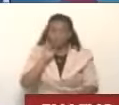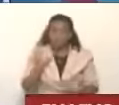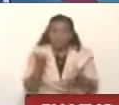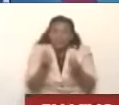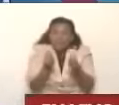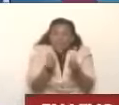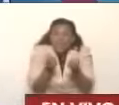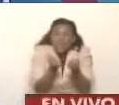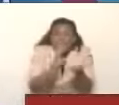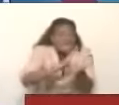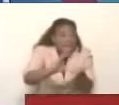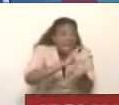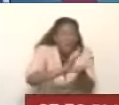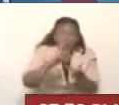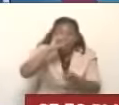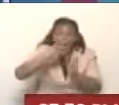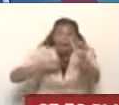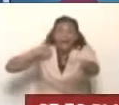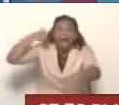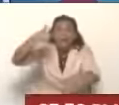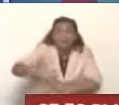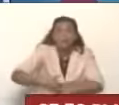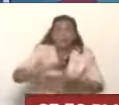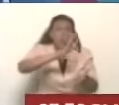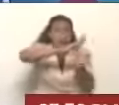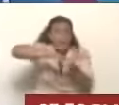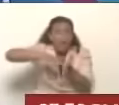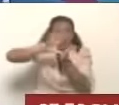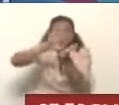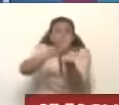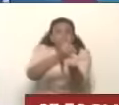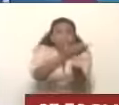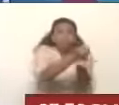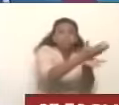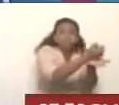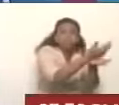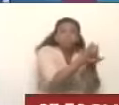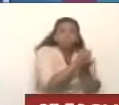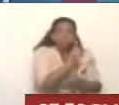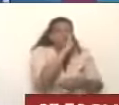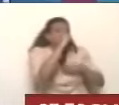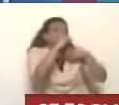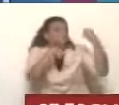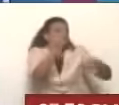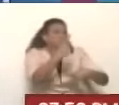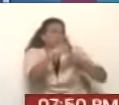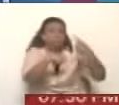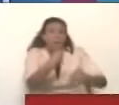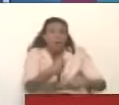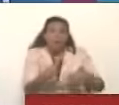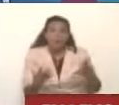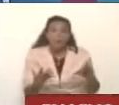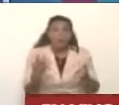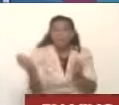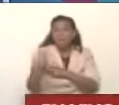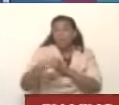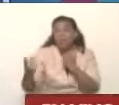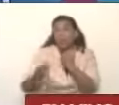¿cuánta plata en todos esos años robaban por aquí y le daban plata por allá? Además de lo que se robaron con Guaidó,